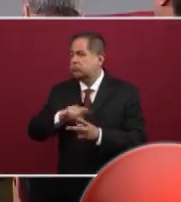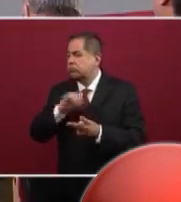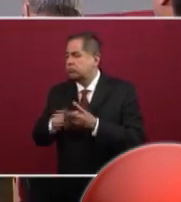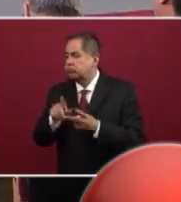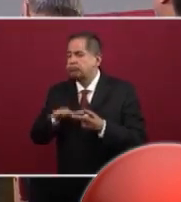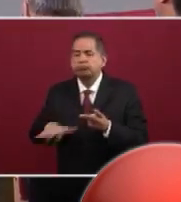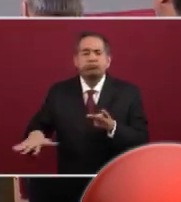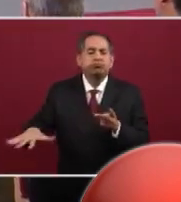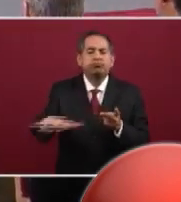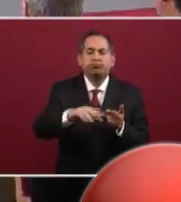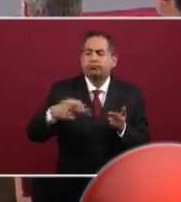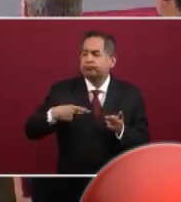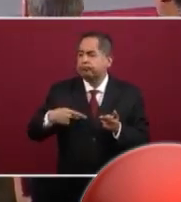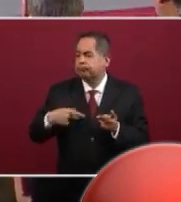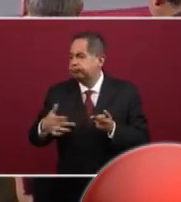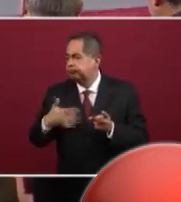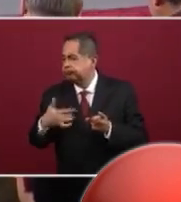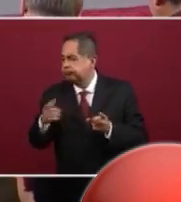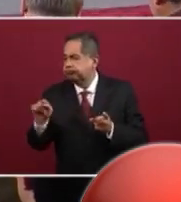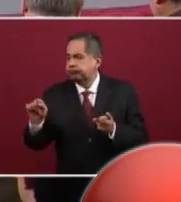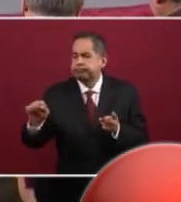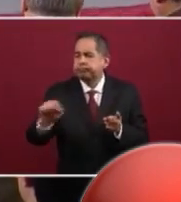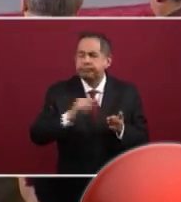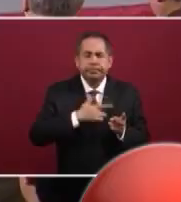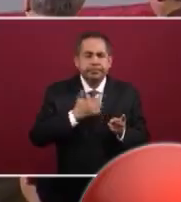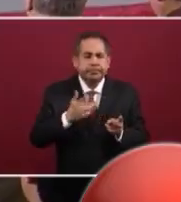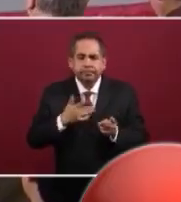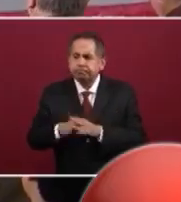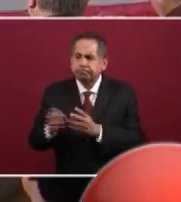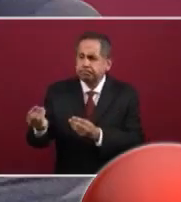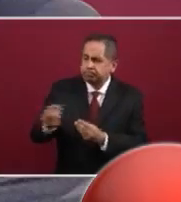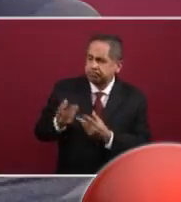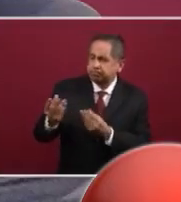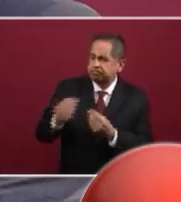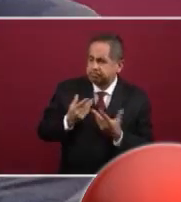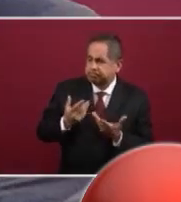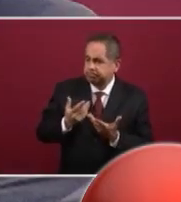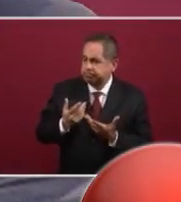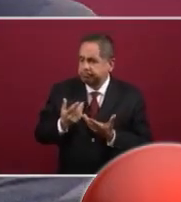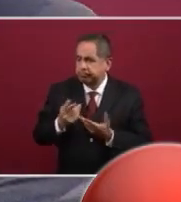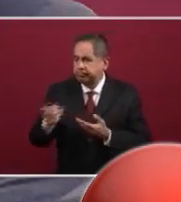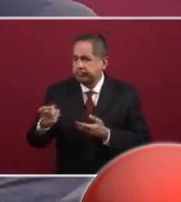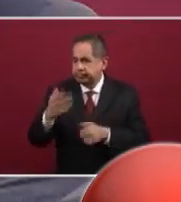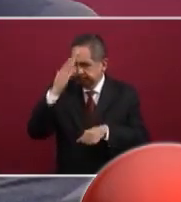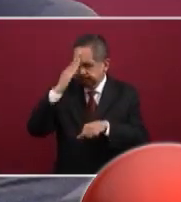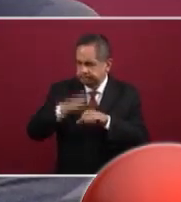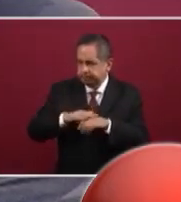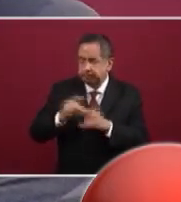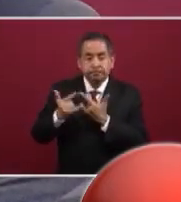sentimientos de nuestro pueblo y que no olvide la historia,